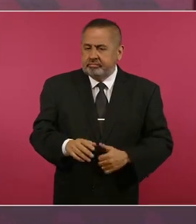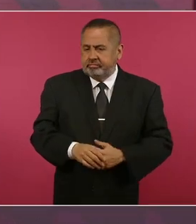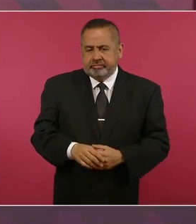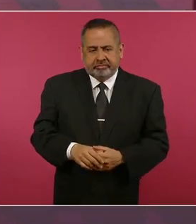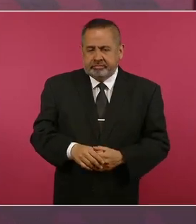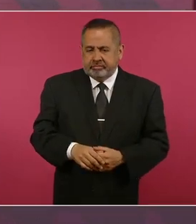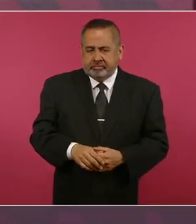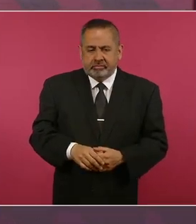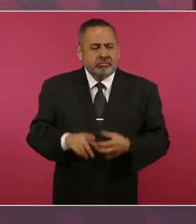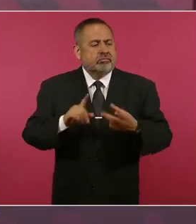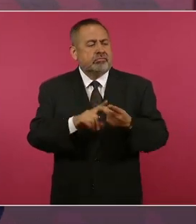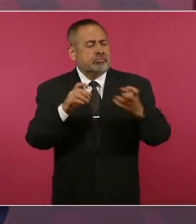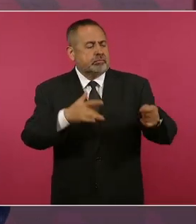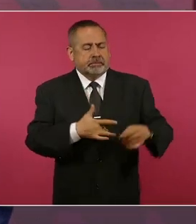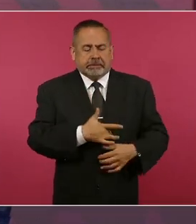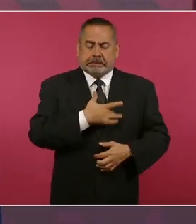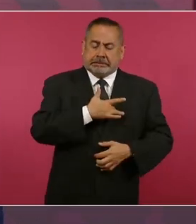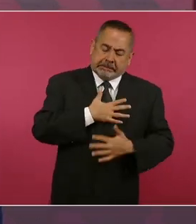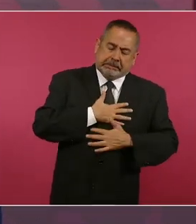¿Dónde está la sensibilidad?